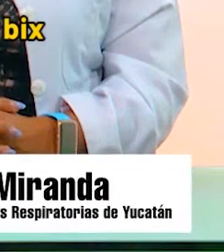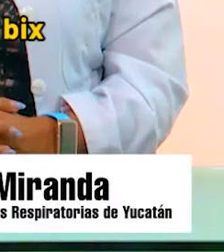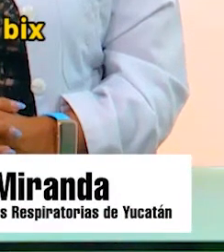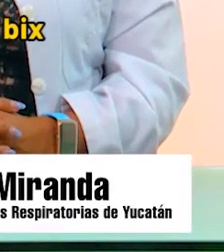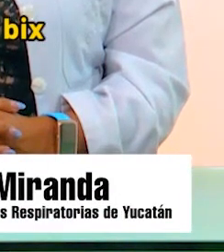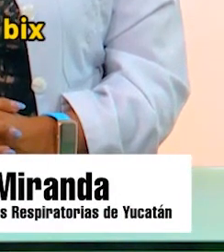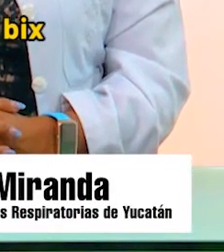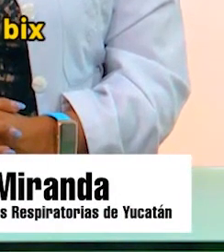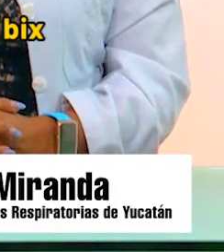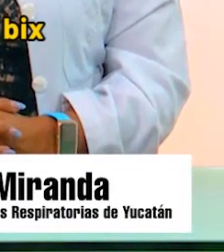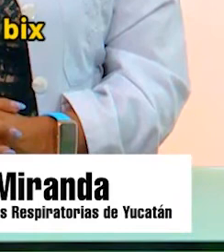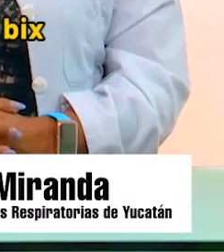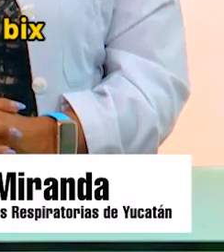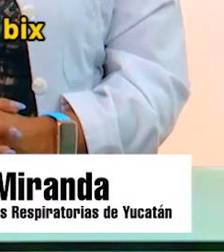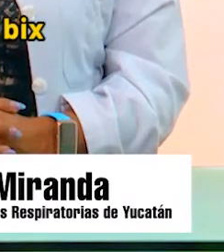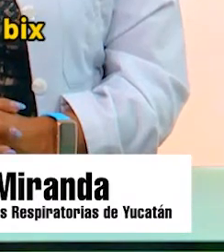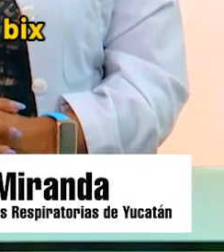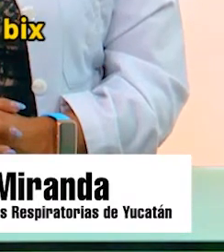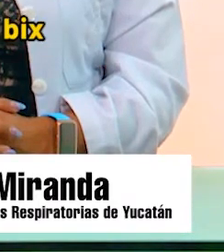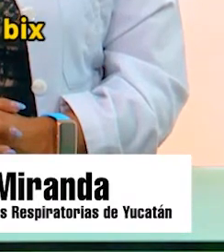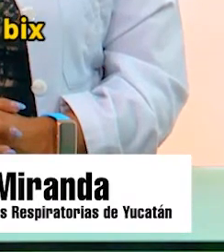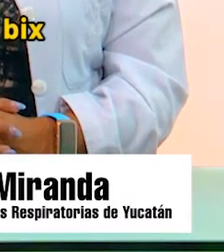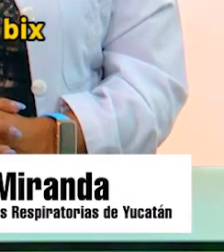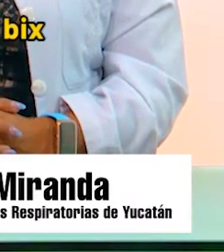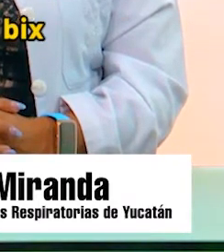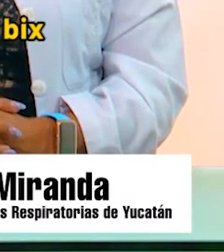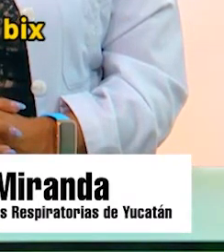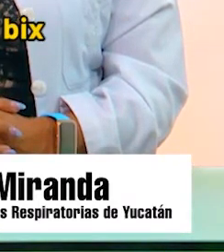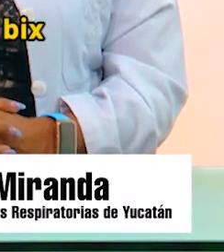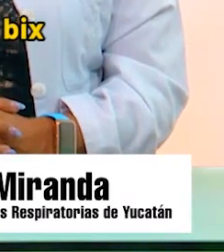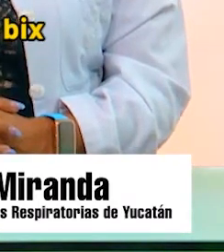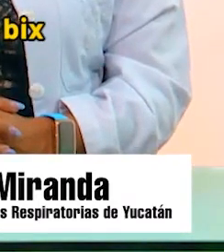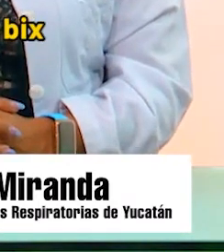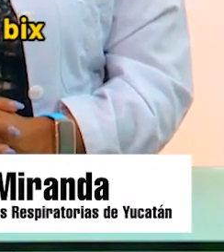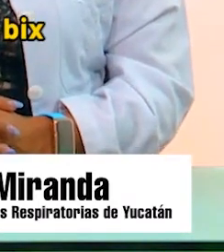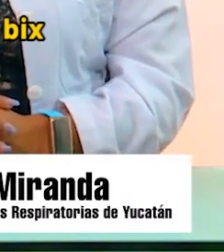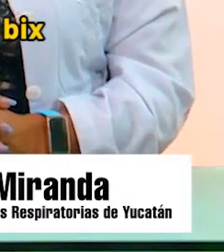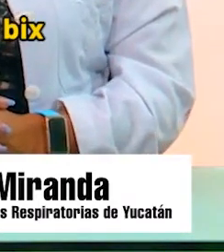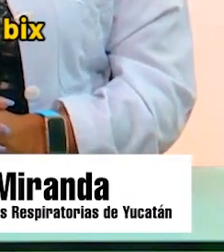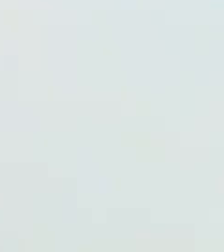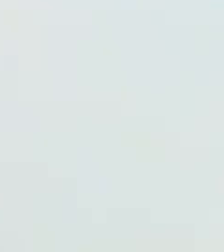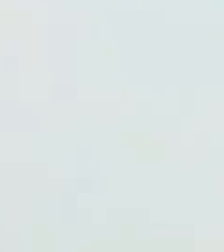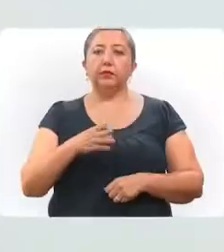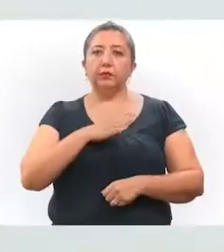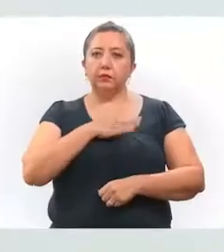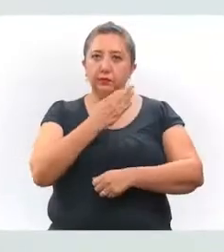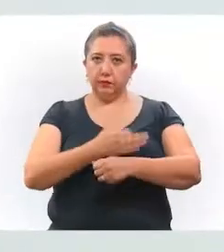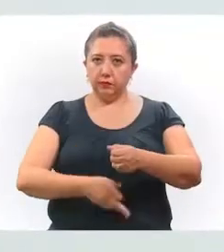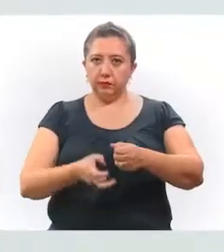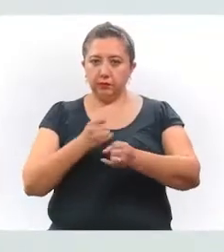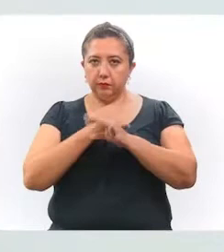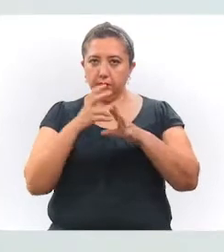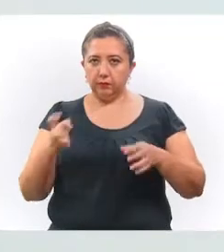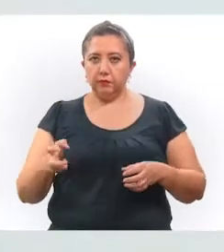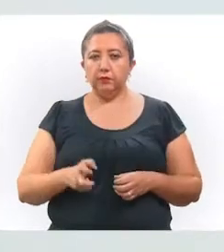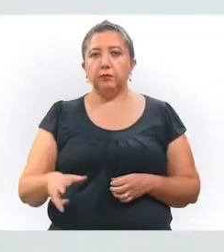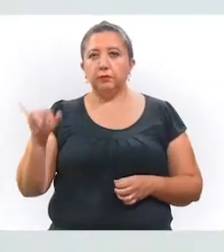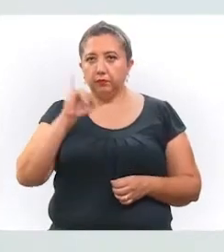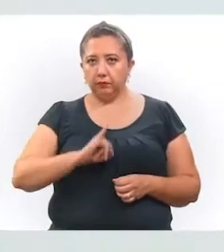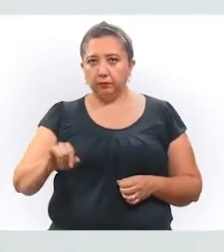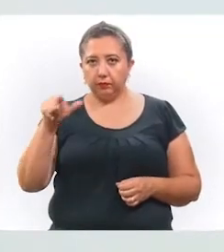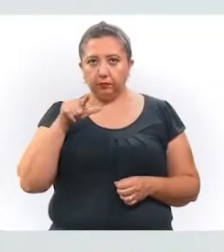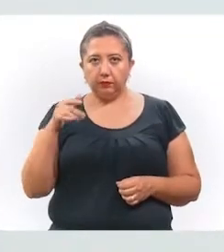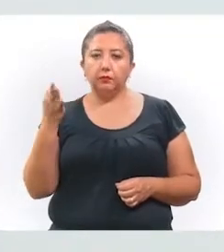Buenas tardes. Nos permitimos dar el informe diario relacionado con el COVID-19. Adelante, doctora. Gracias, doctora. Buenas tardes. Este es el parte médico de este